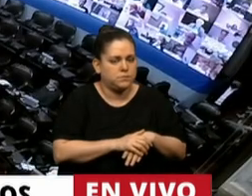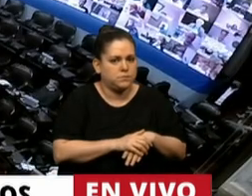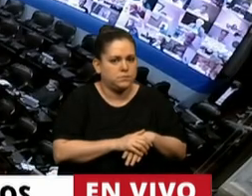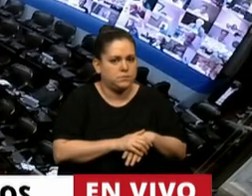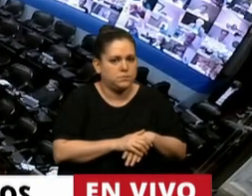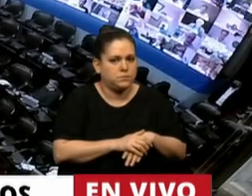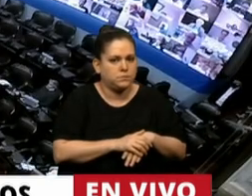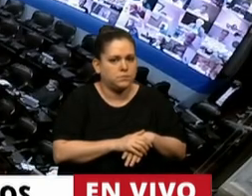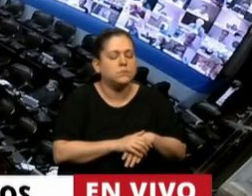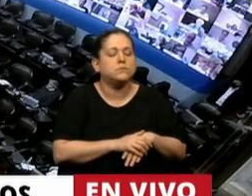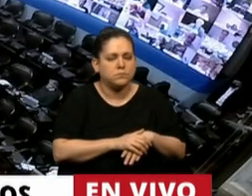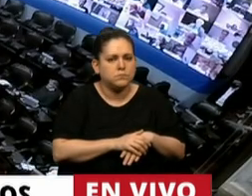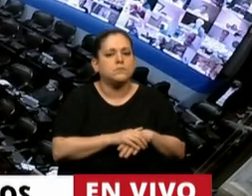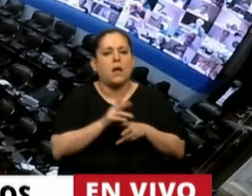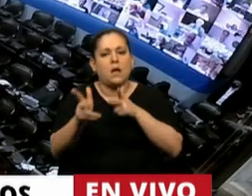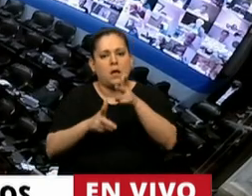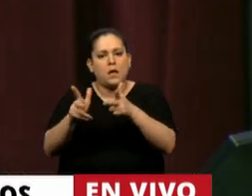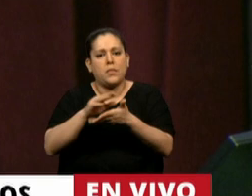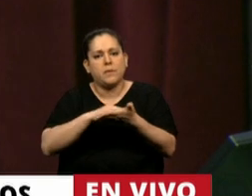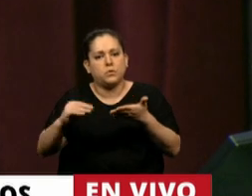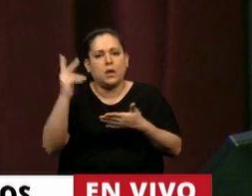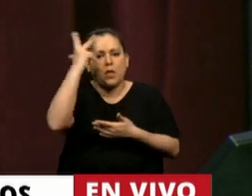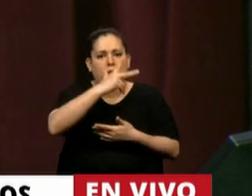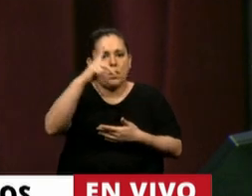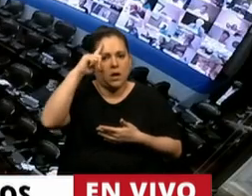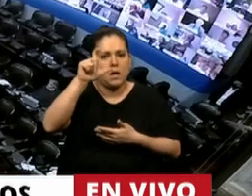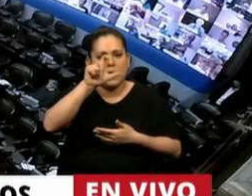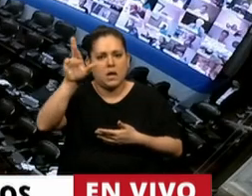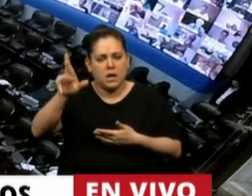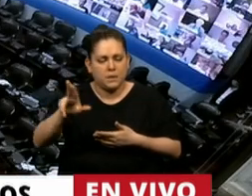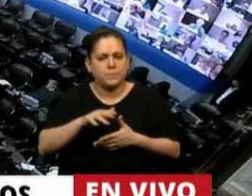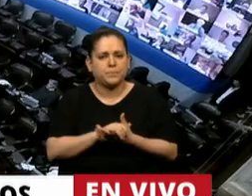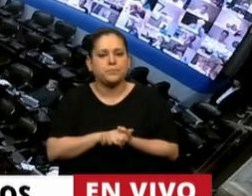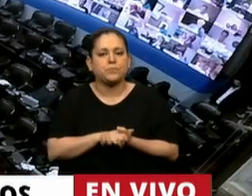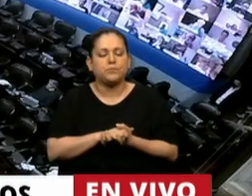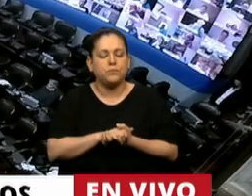palabra en el uso de la palabra el diputado Carlos heller